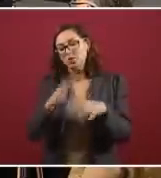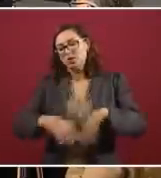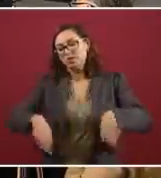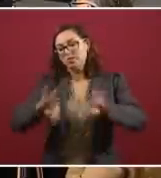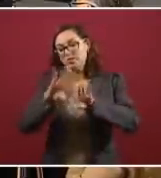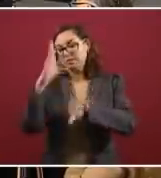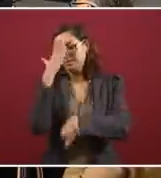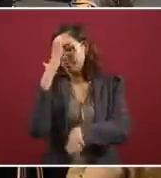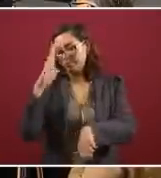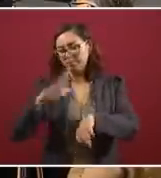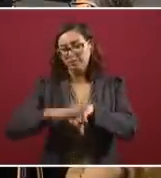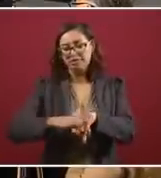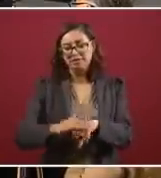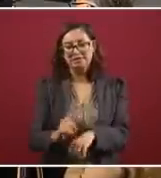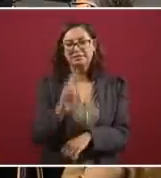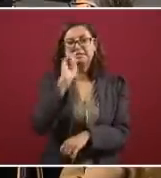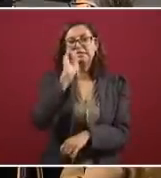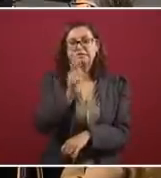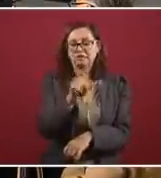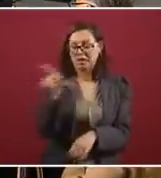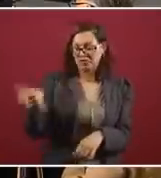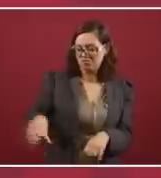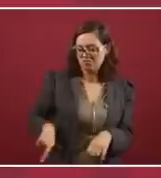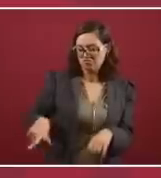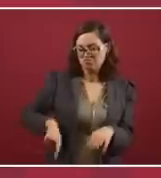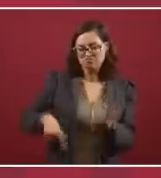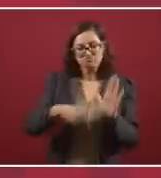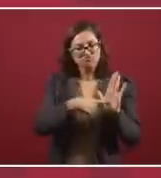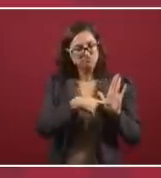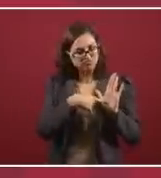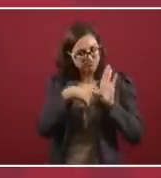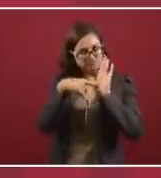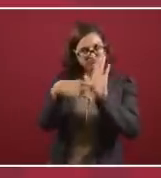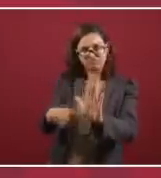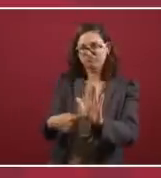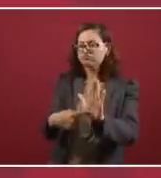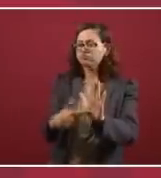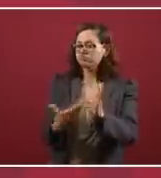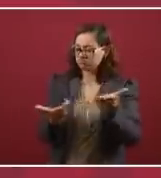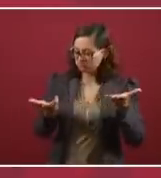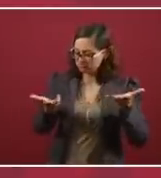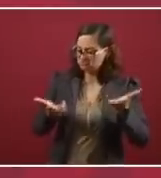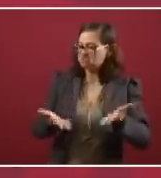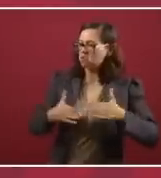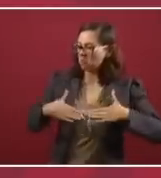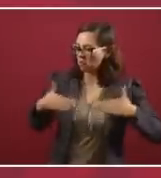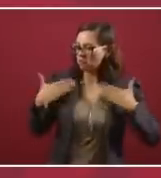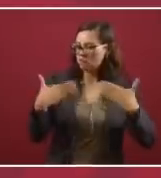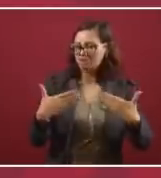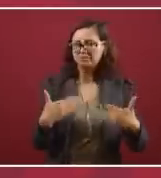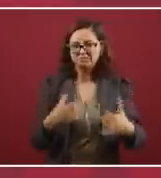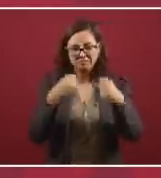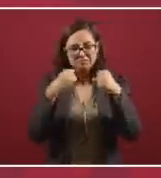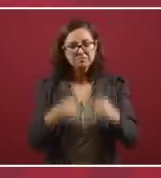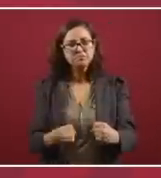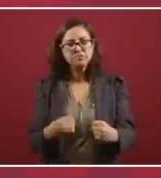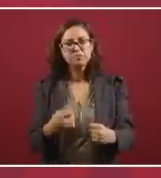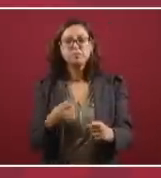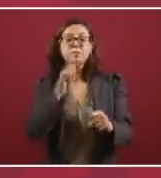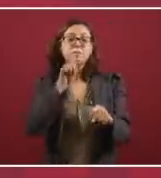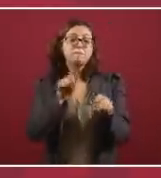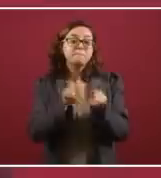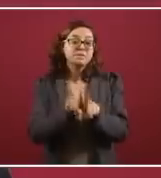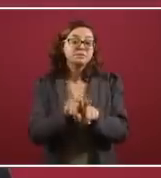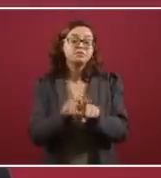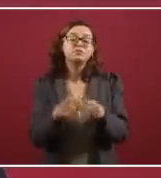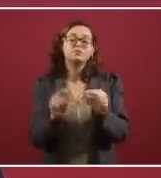voluntad de nuestro gobierno en darnos certeza, darnos certidumbre y sobre todo en ayudarnos